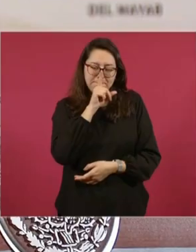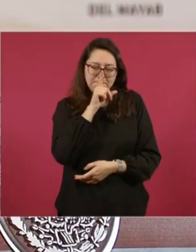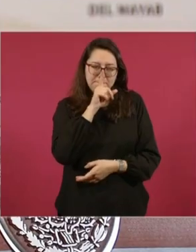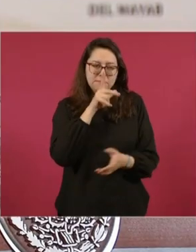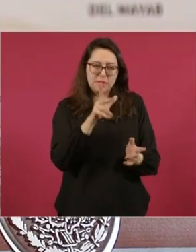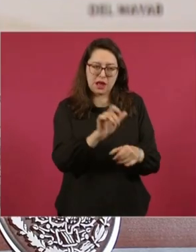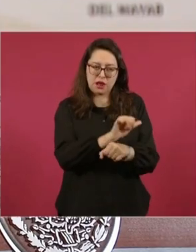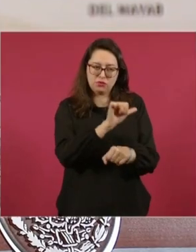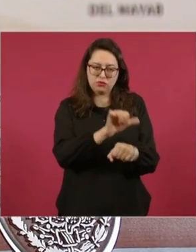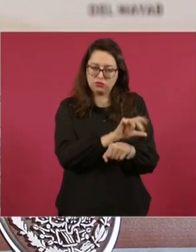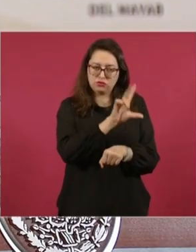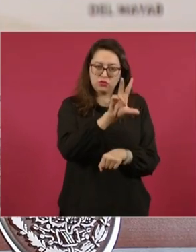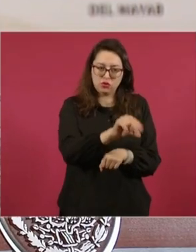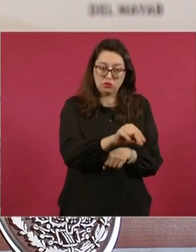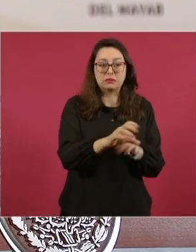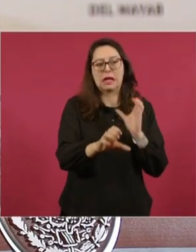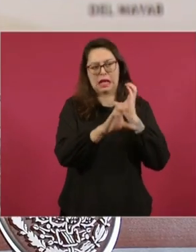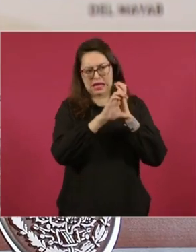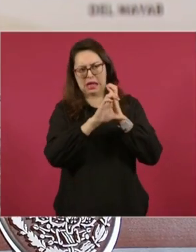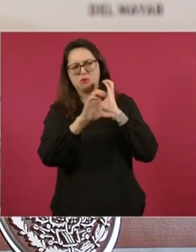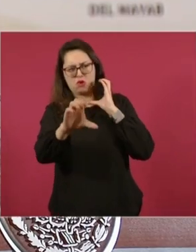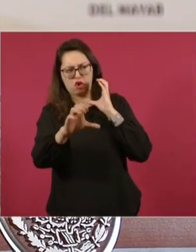camiones de carga.